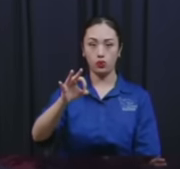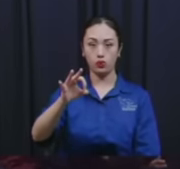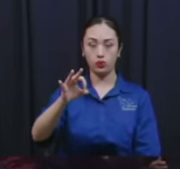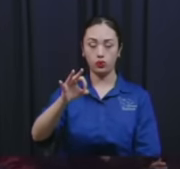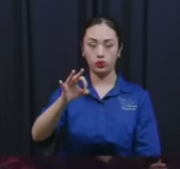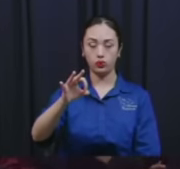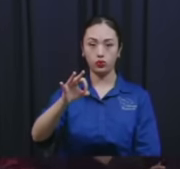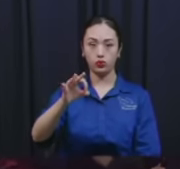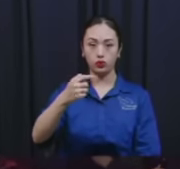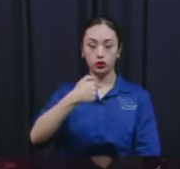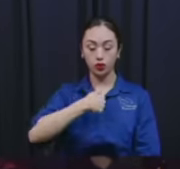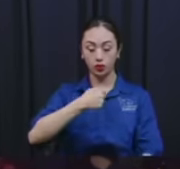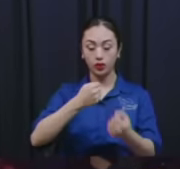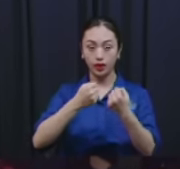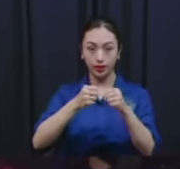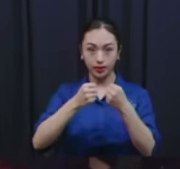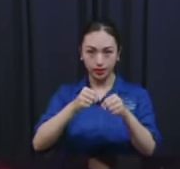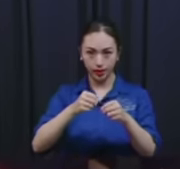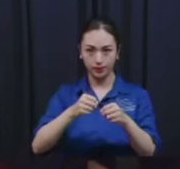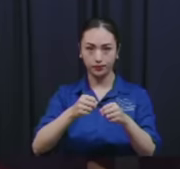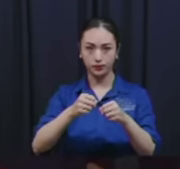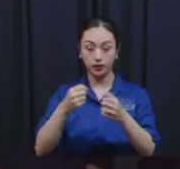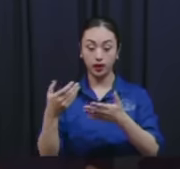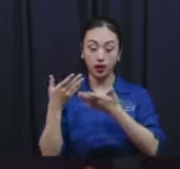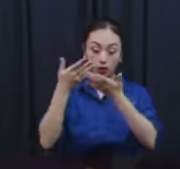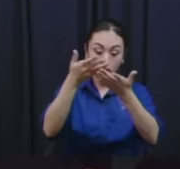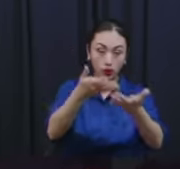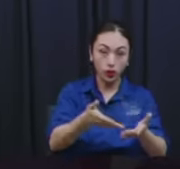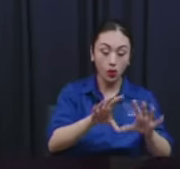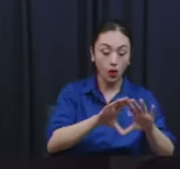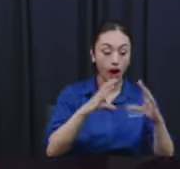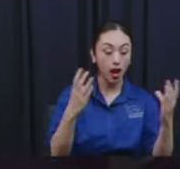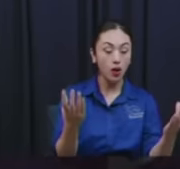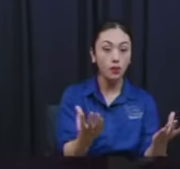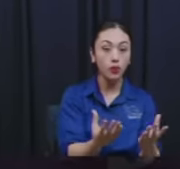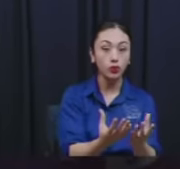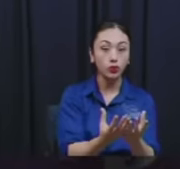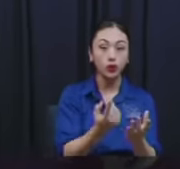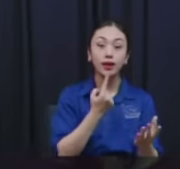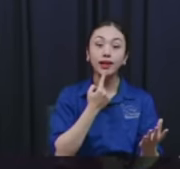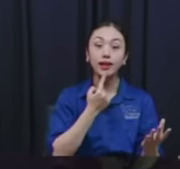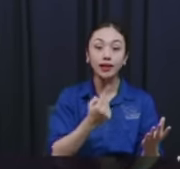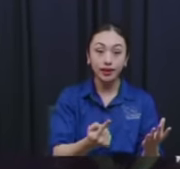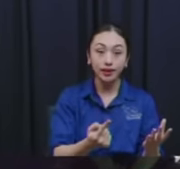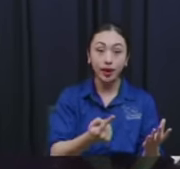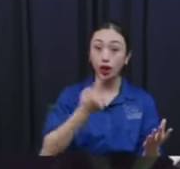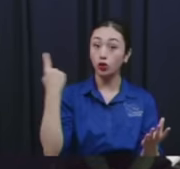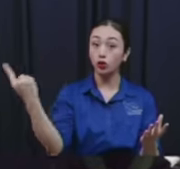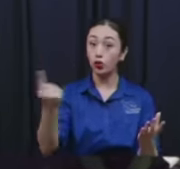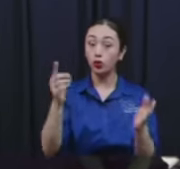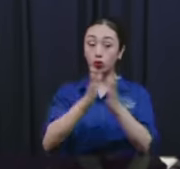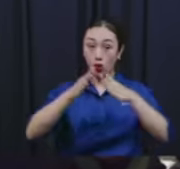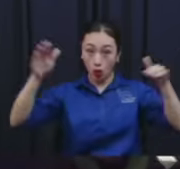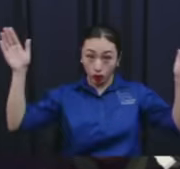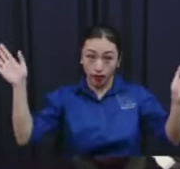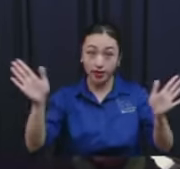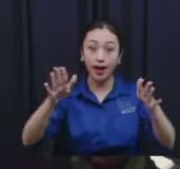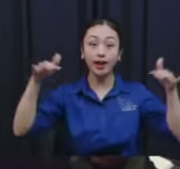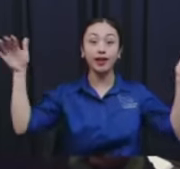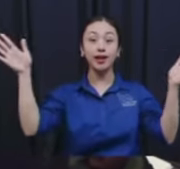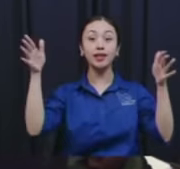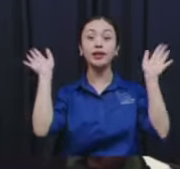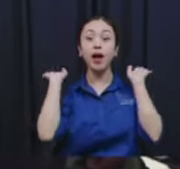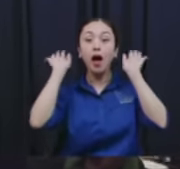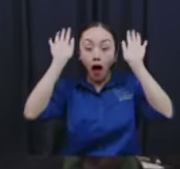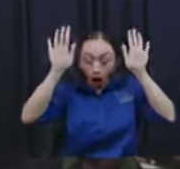y otra vez cuando lo introduce al mundo dice adorenle Todos los Ángeles de quién iba a decir eso Dios si